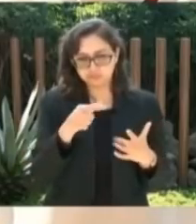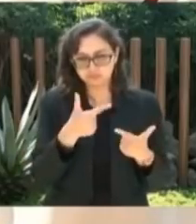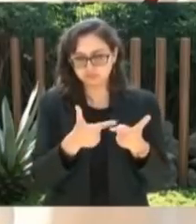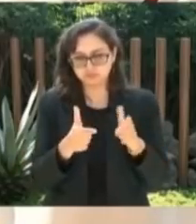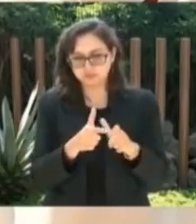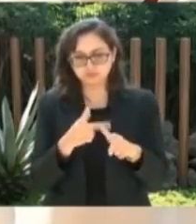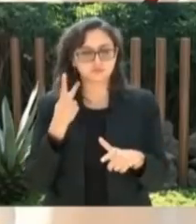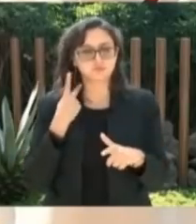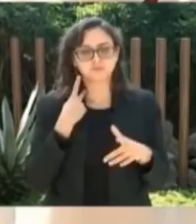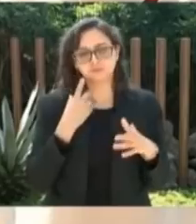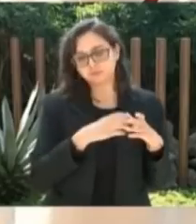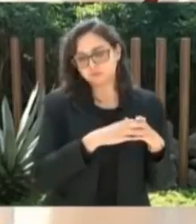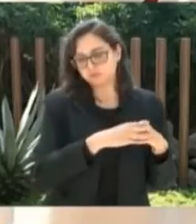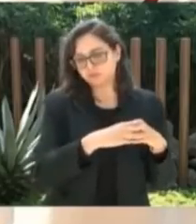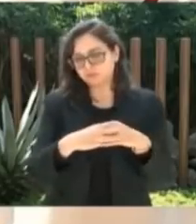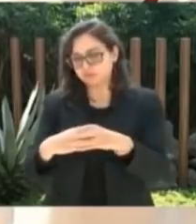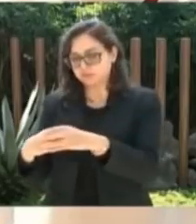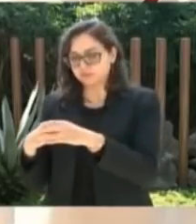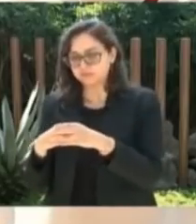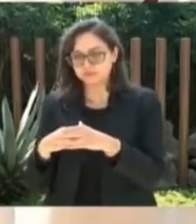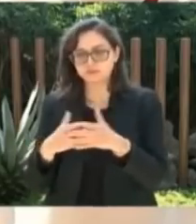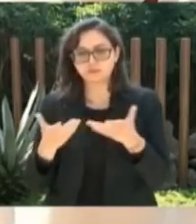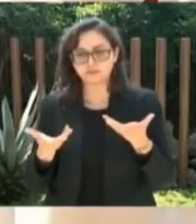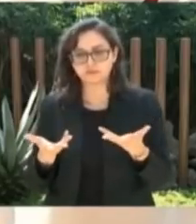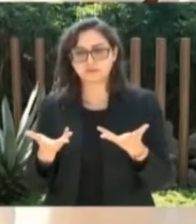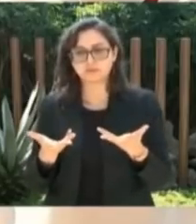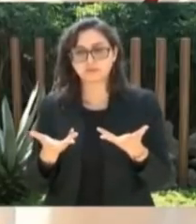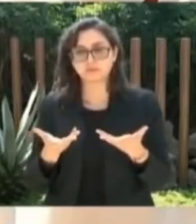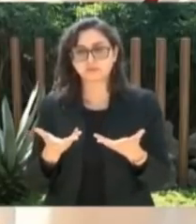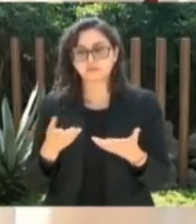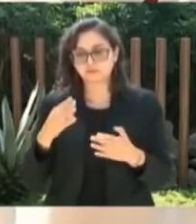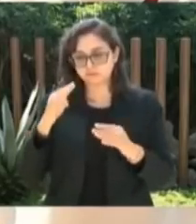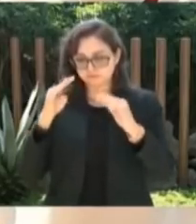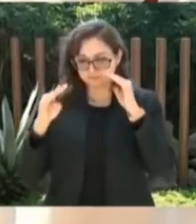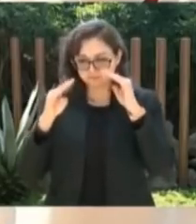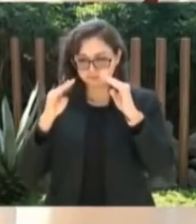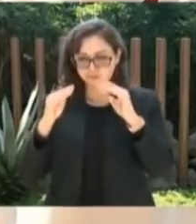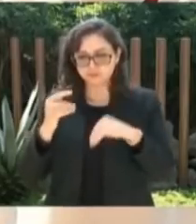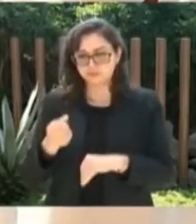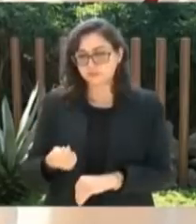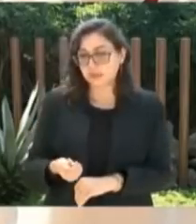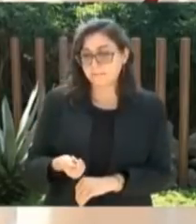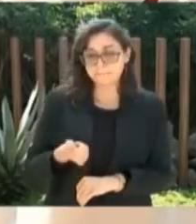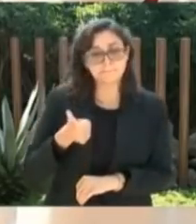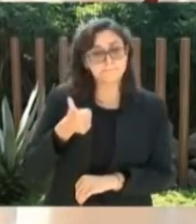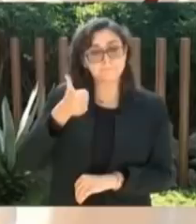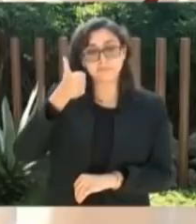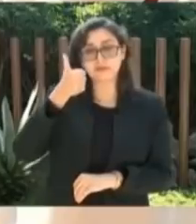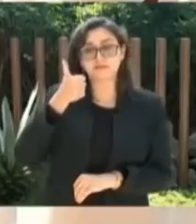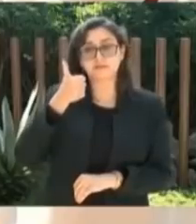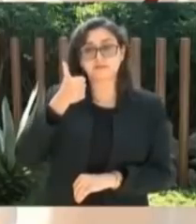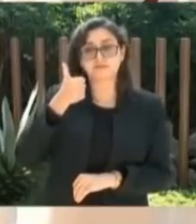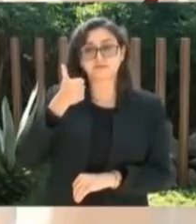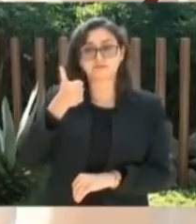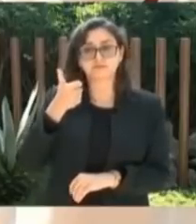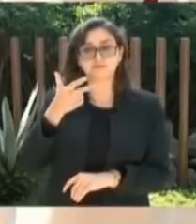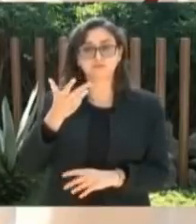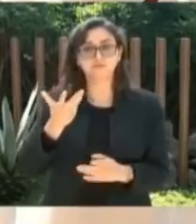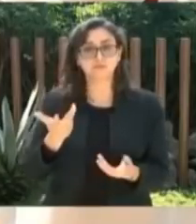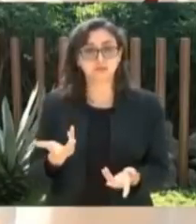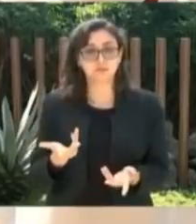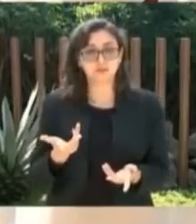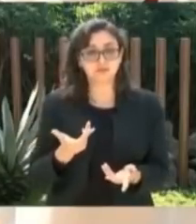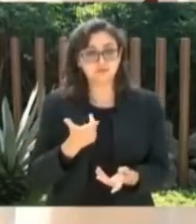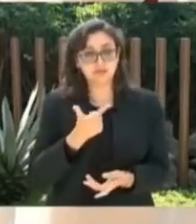Y la idea era que por primera vez se saliera, se independizara